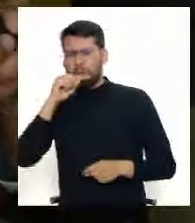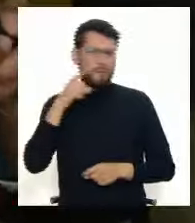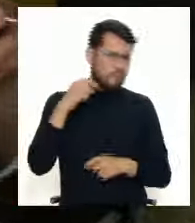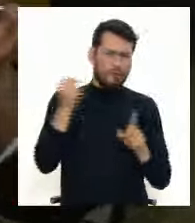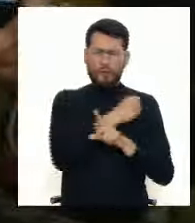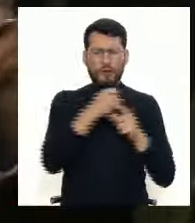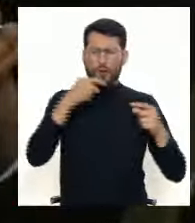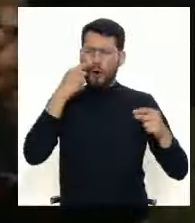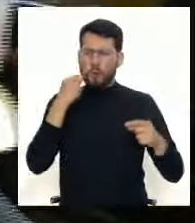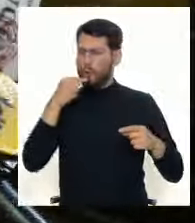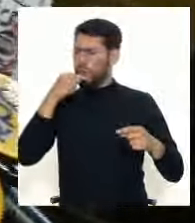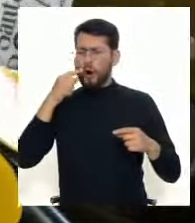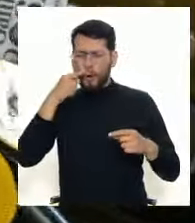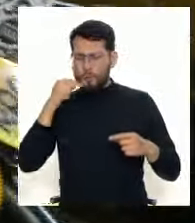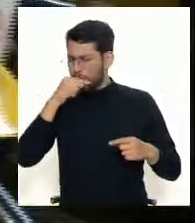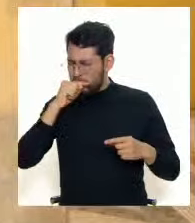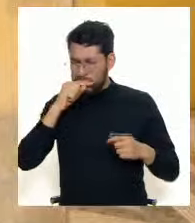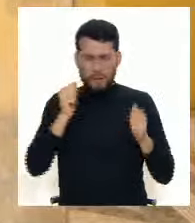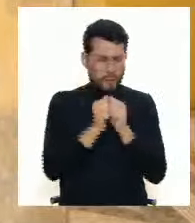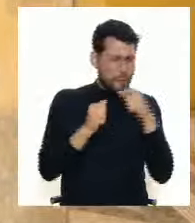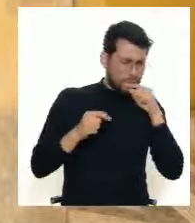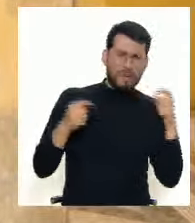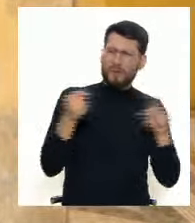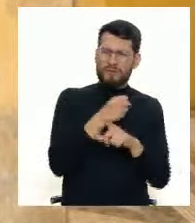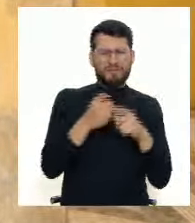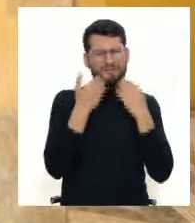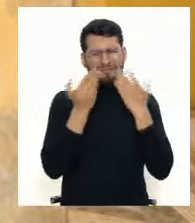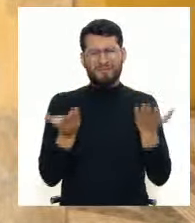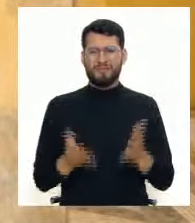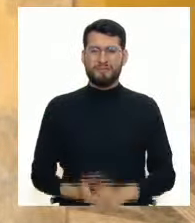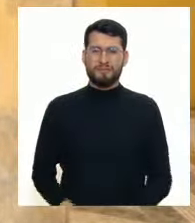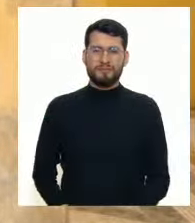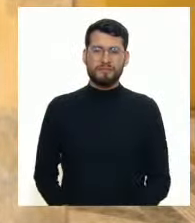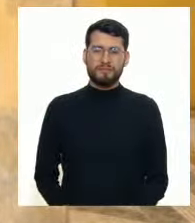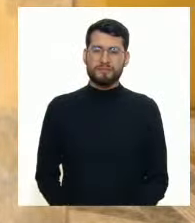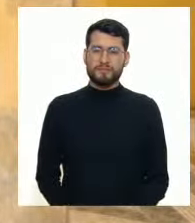totalmente vergonzoso. Bien, ahí teníamos...